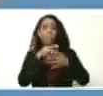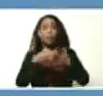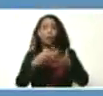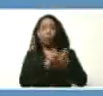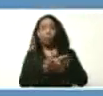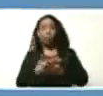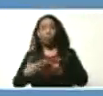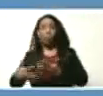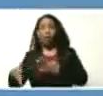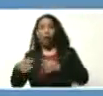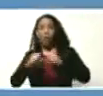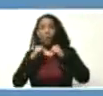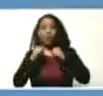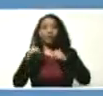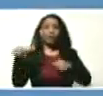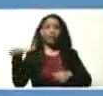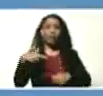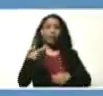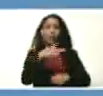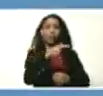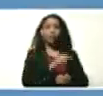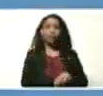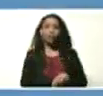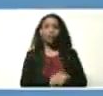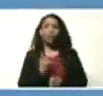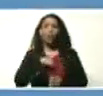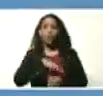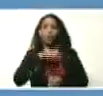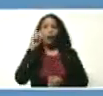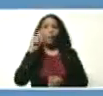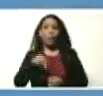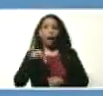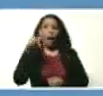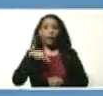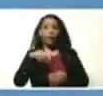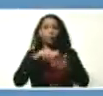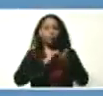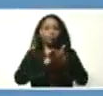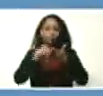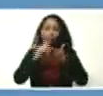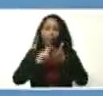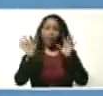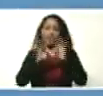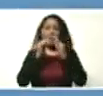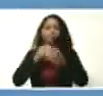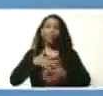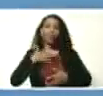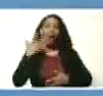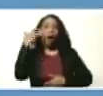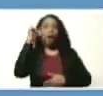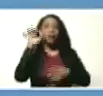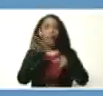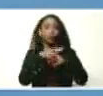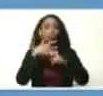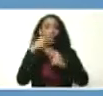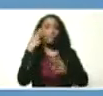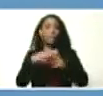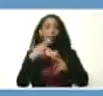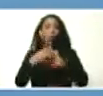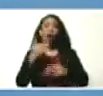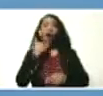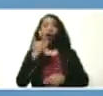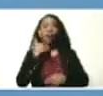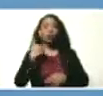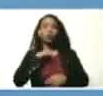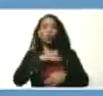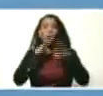arrastrados por la fuerza del río. Y hemos también, presidente, censado las familias que pueden encontrarse en situación de riesgo. Estamos